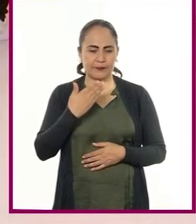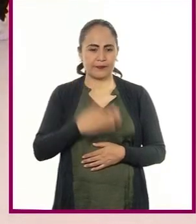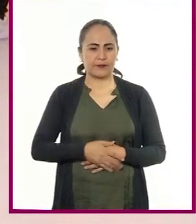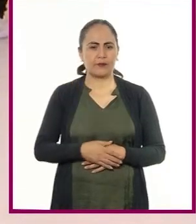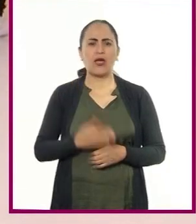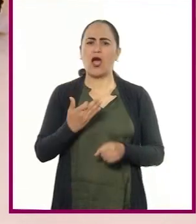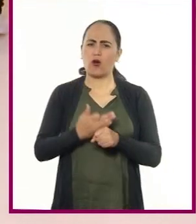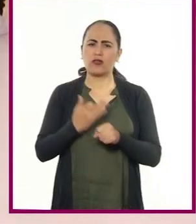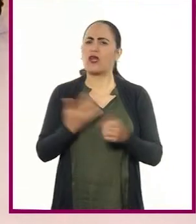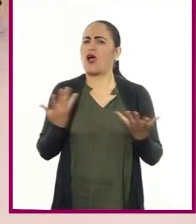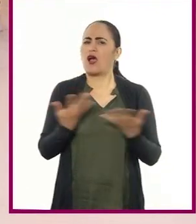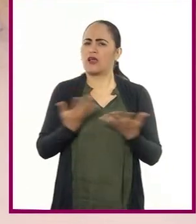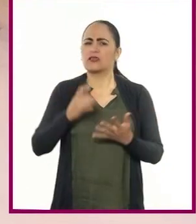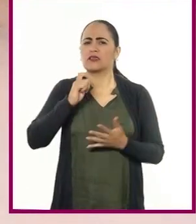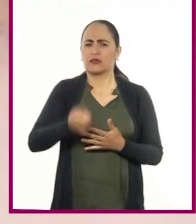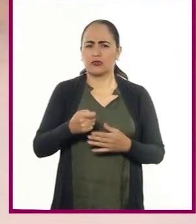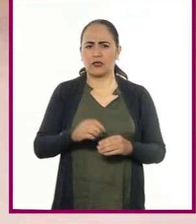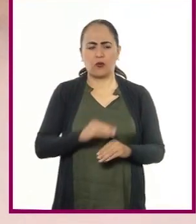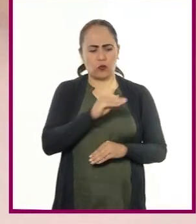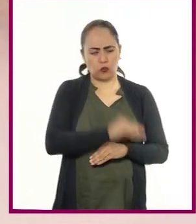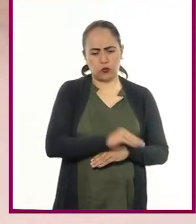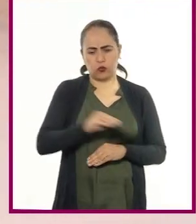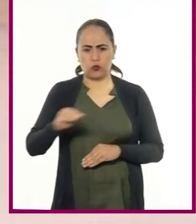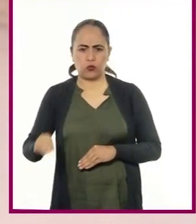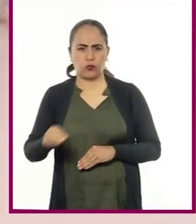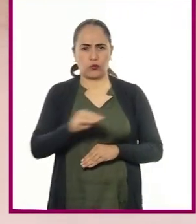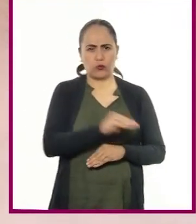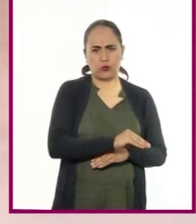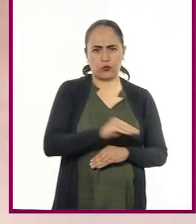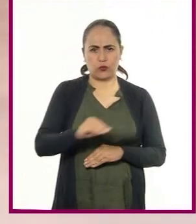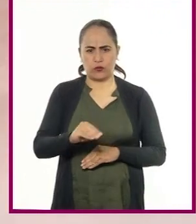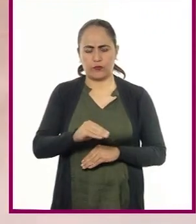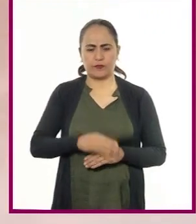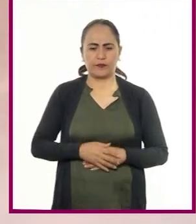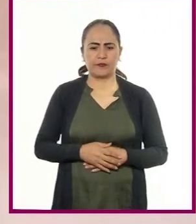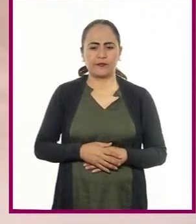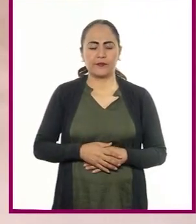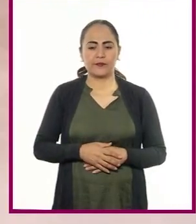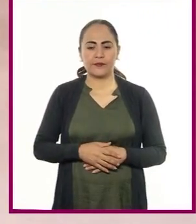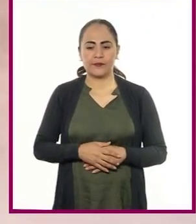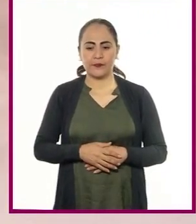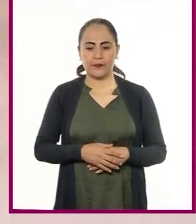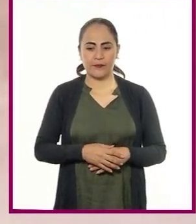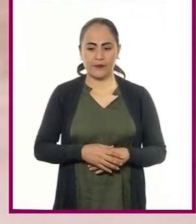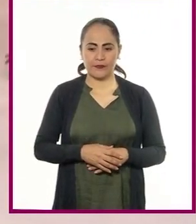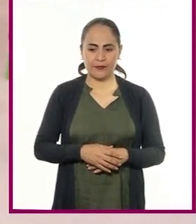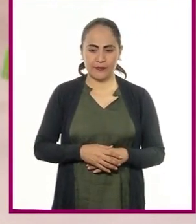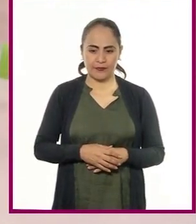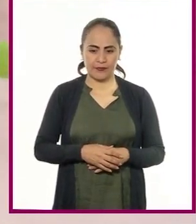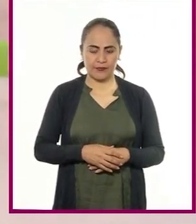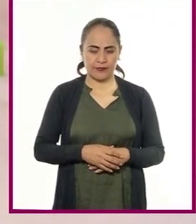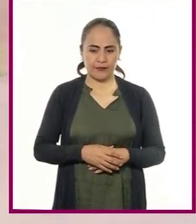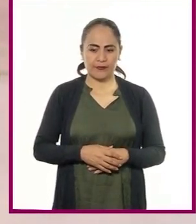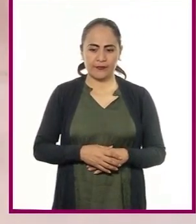lo que vamos a hacer, profe? Vamos a desplazarnos de diferente forma. Muy bien, Dani. Otro